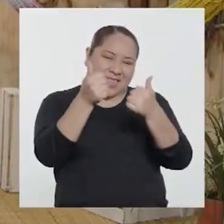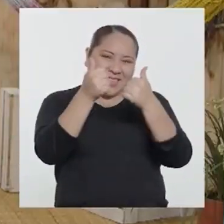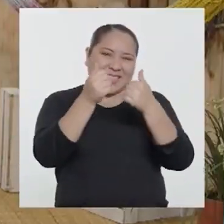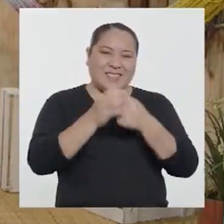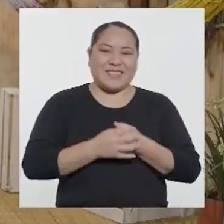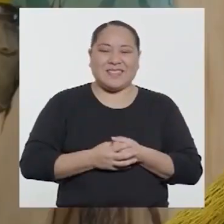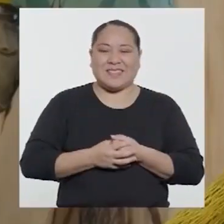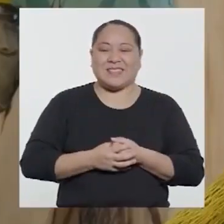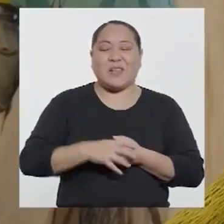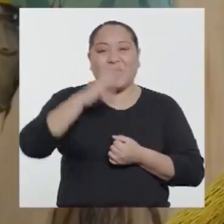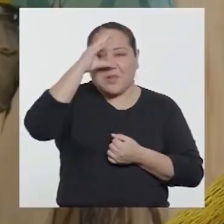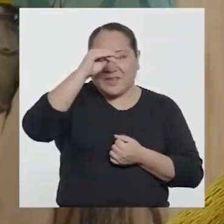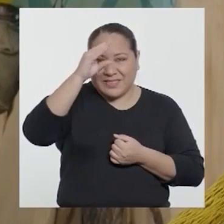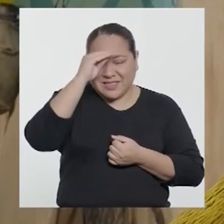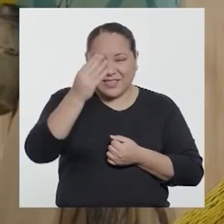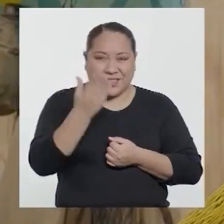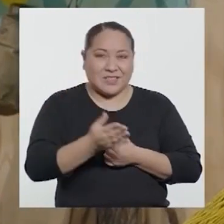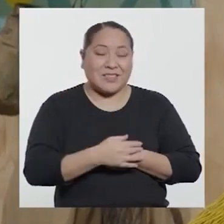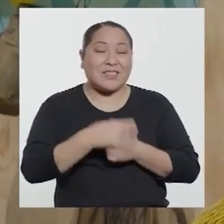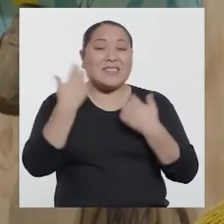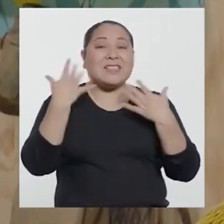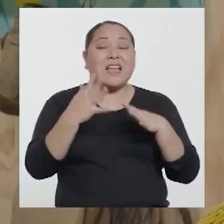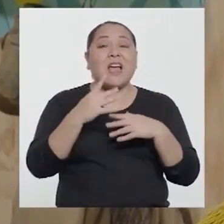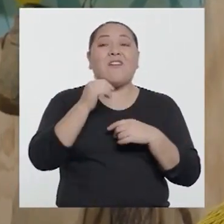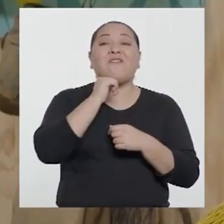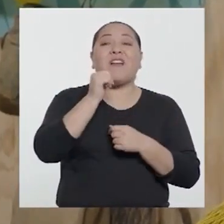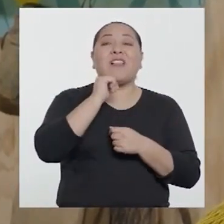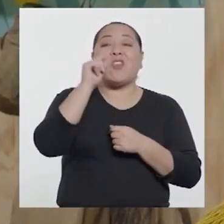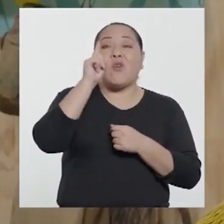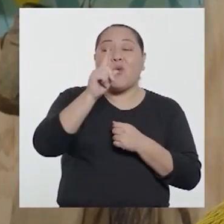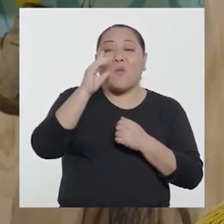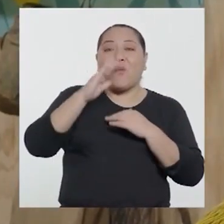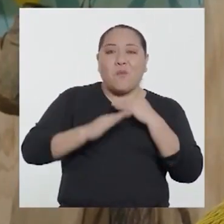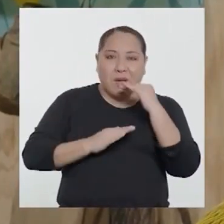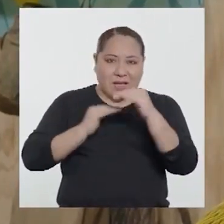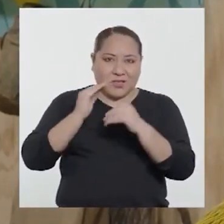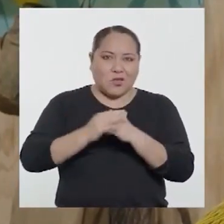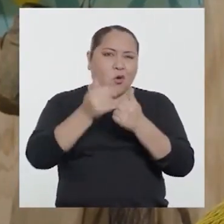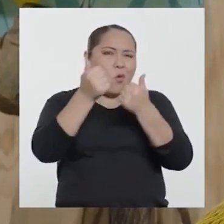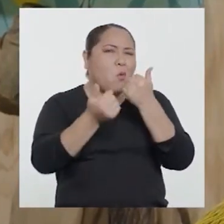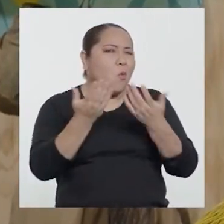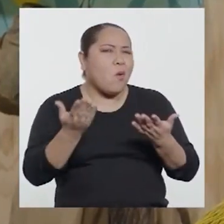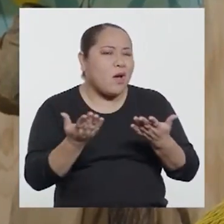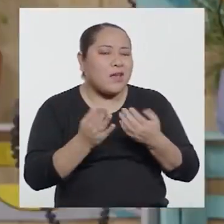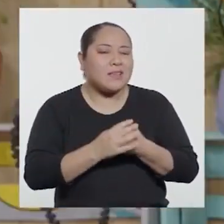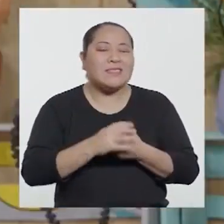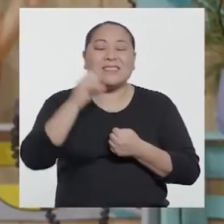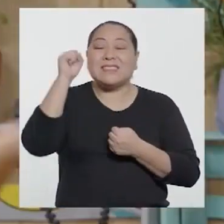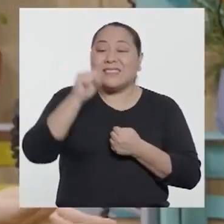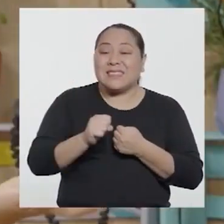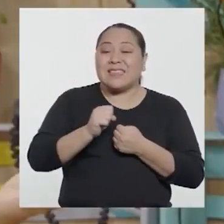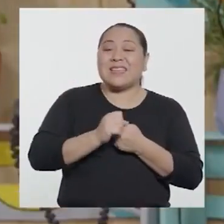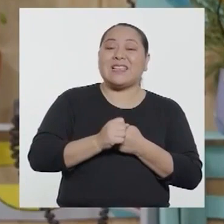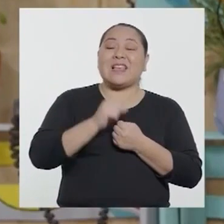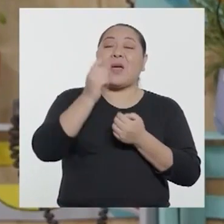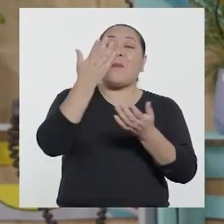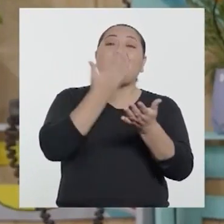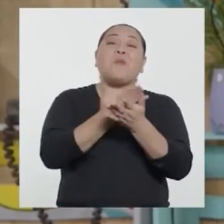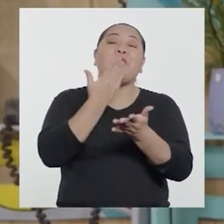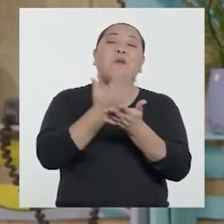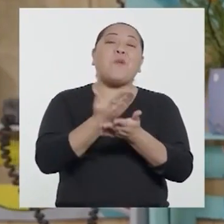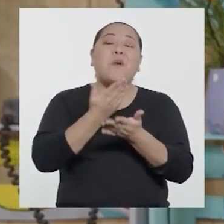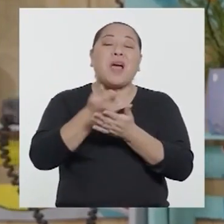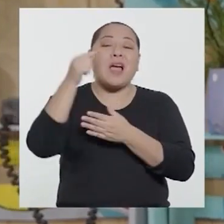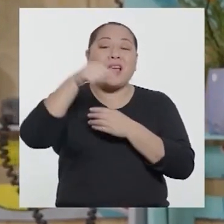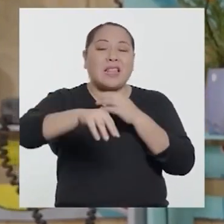¡Genial! Chicas y chicos, ya solo nos falta un paso. ¿Cuál es? Así es,